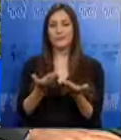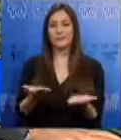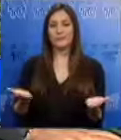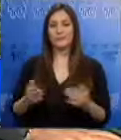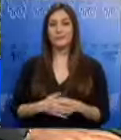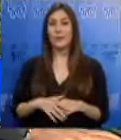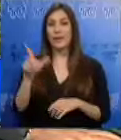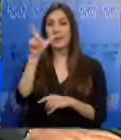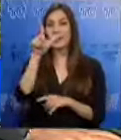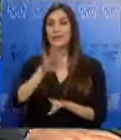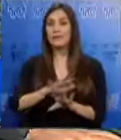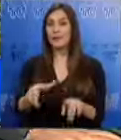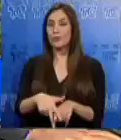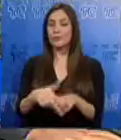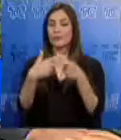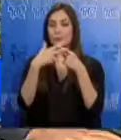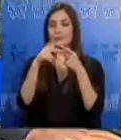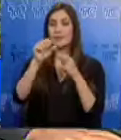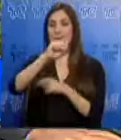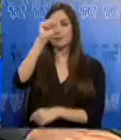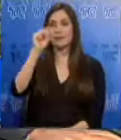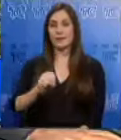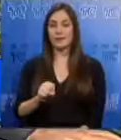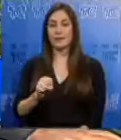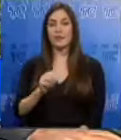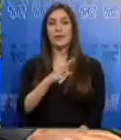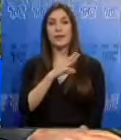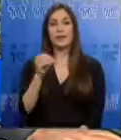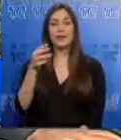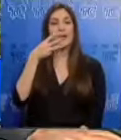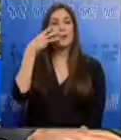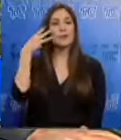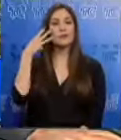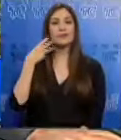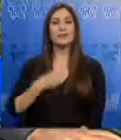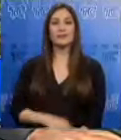lunes inician las clases en el régimen Sierra y Amazonía.